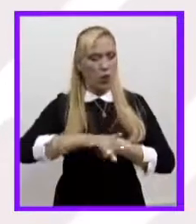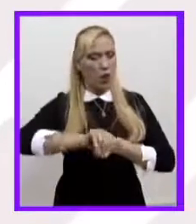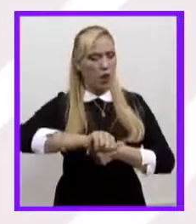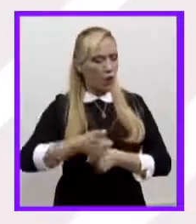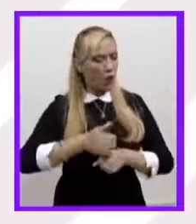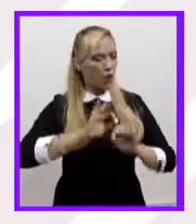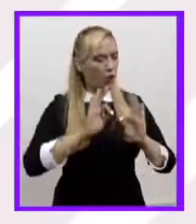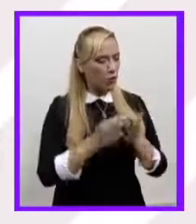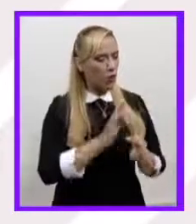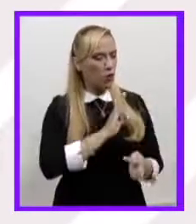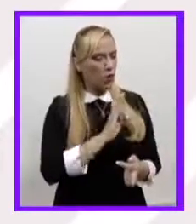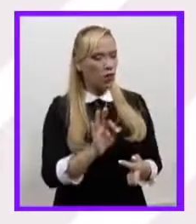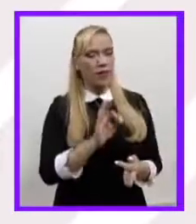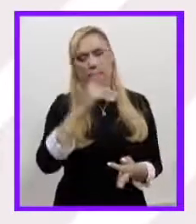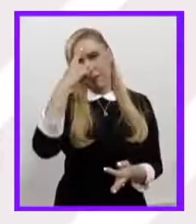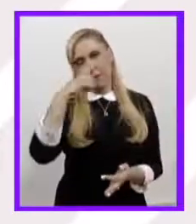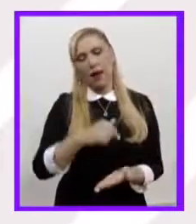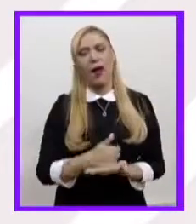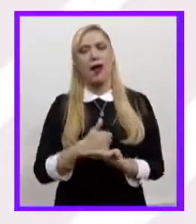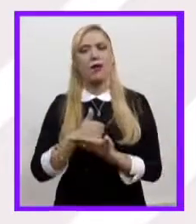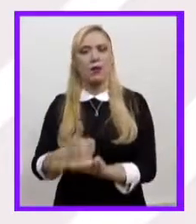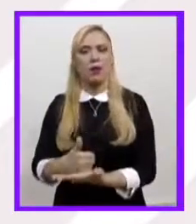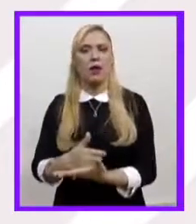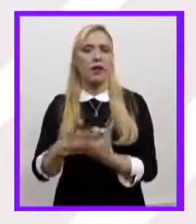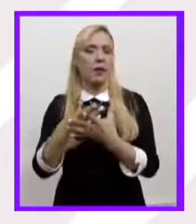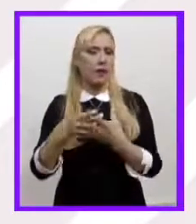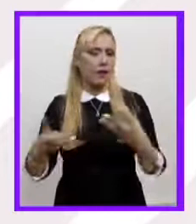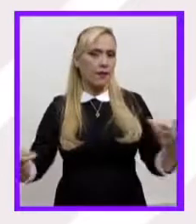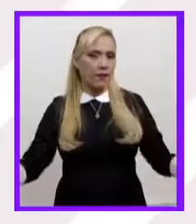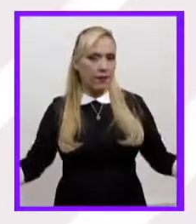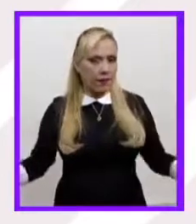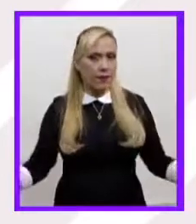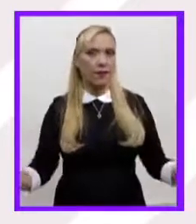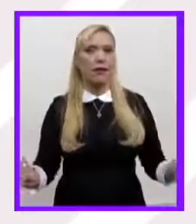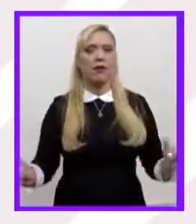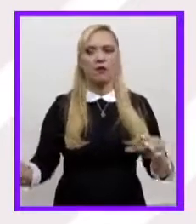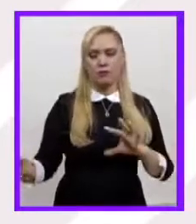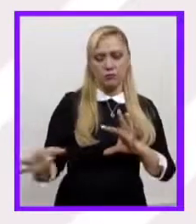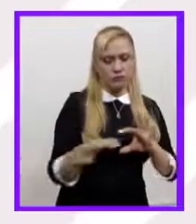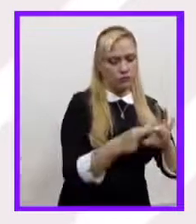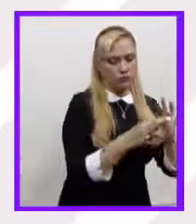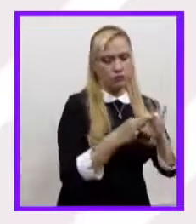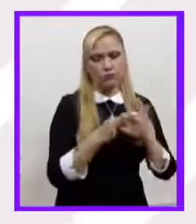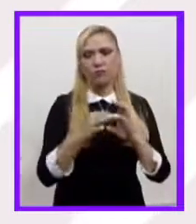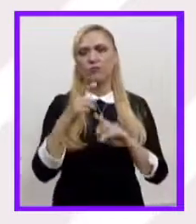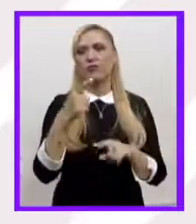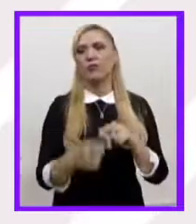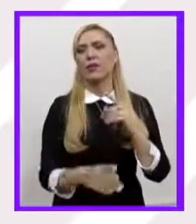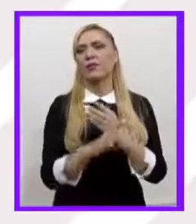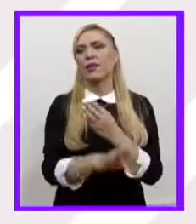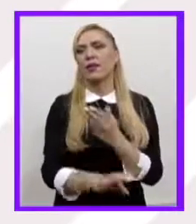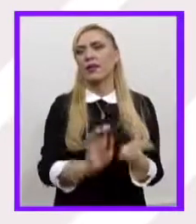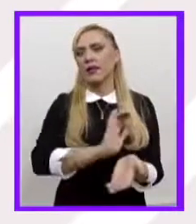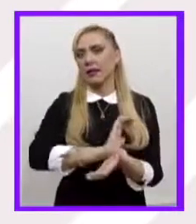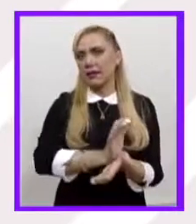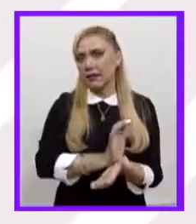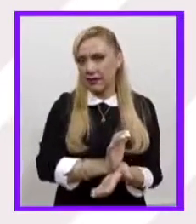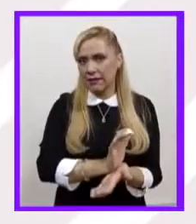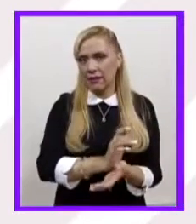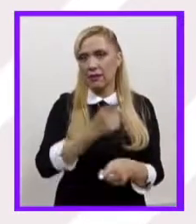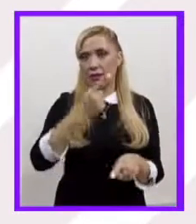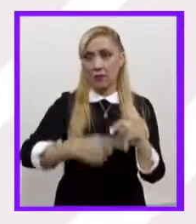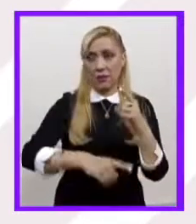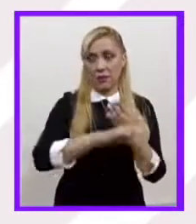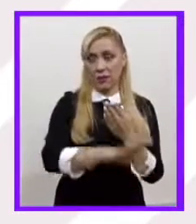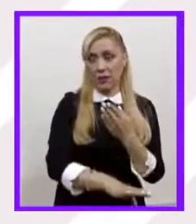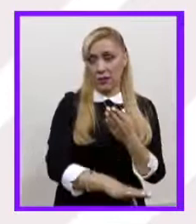en qué otros ámbitos nos pueden ayudar, ¿no? De manera coordinada a poder prevenir las discriminaciones, pero no solo prevenir, en